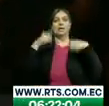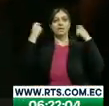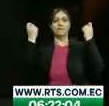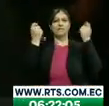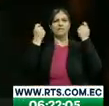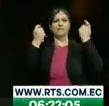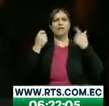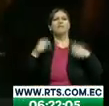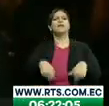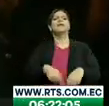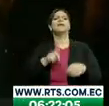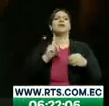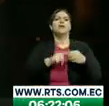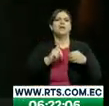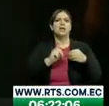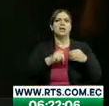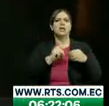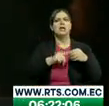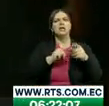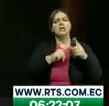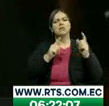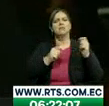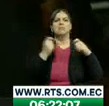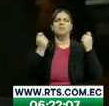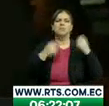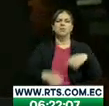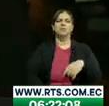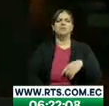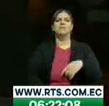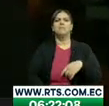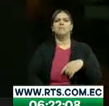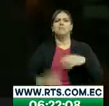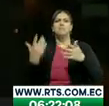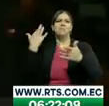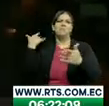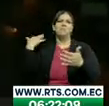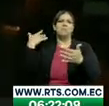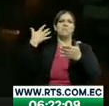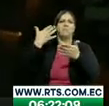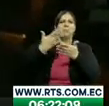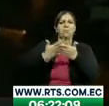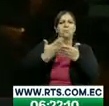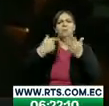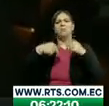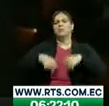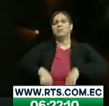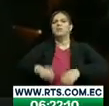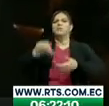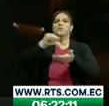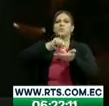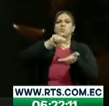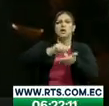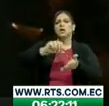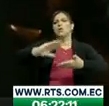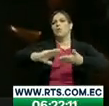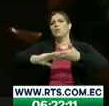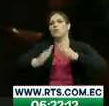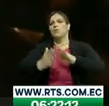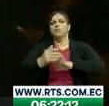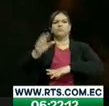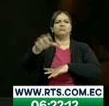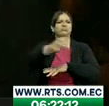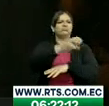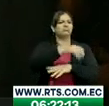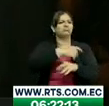enraizado en diferentes recintos, en diferentes ciudades, en diferentes comunidades. Entonces lo que se busca